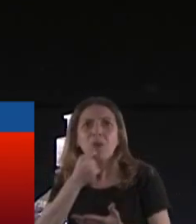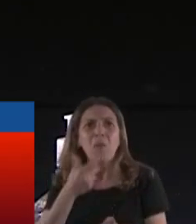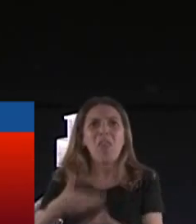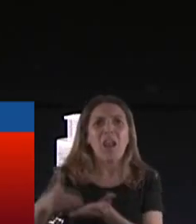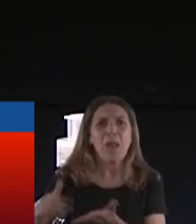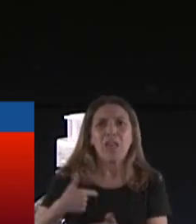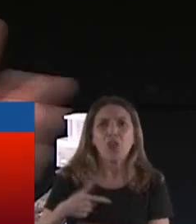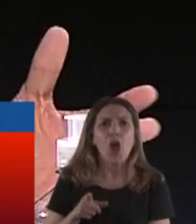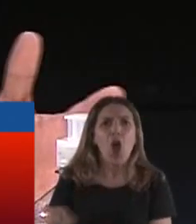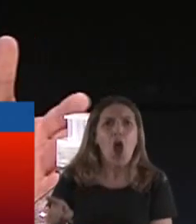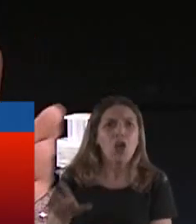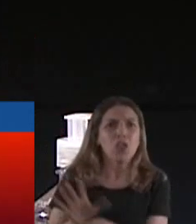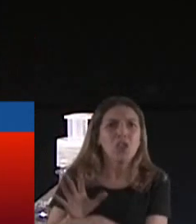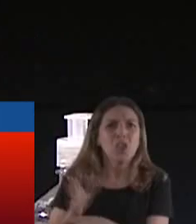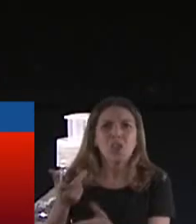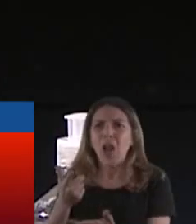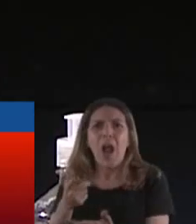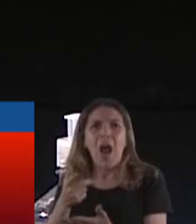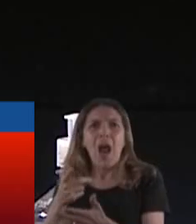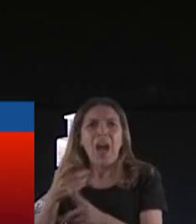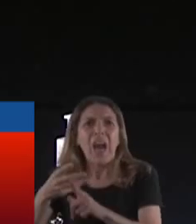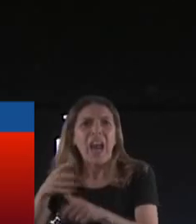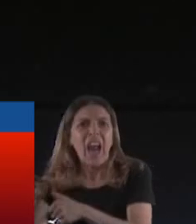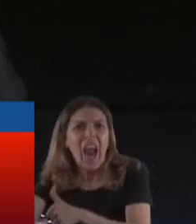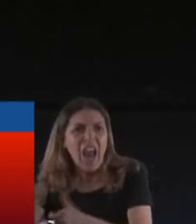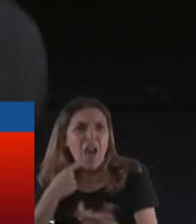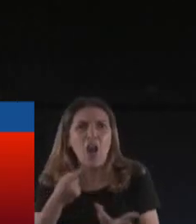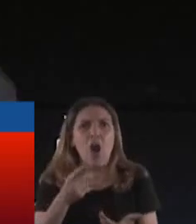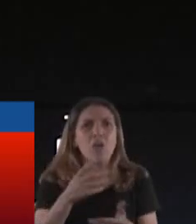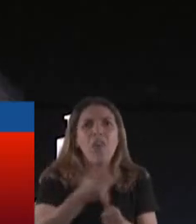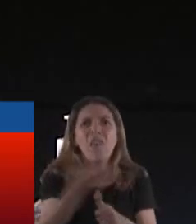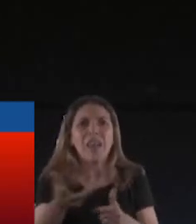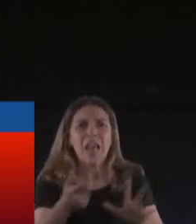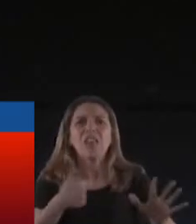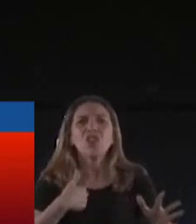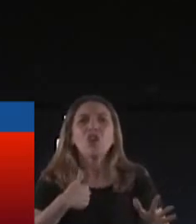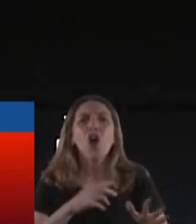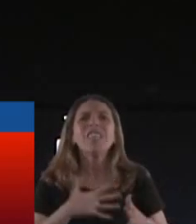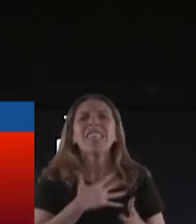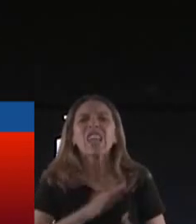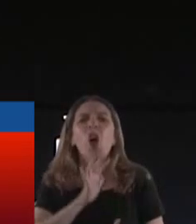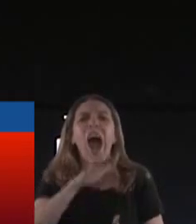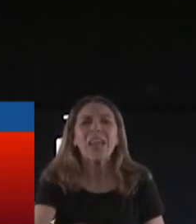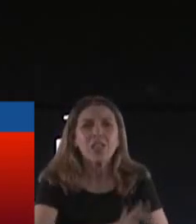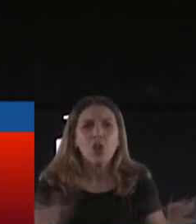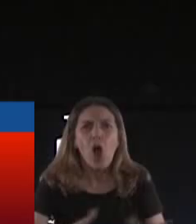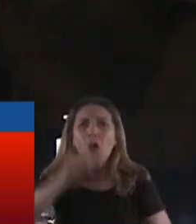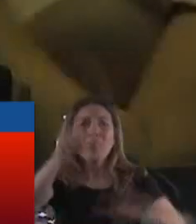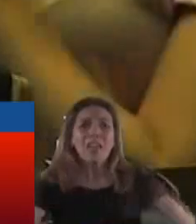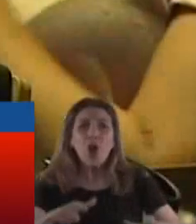homofóbicas, que atacan la diversidad. ¡Asco me da vivir en una sociedad que no acepta la